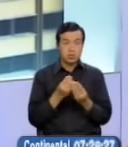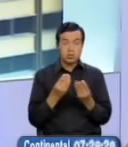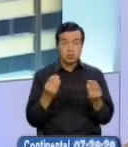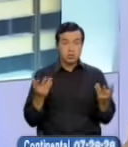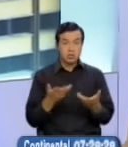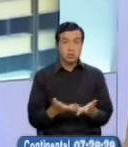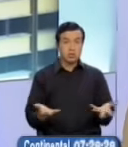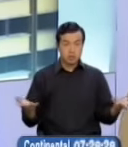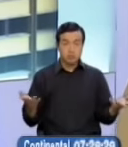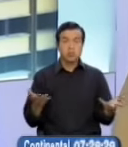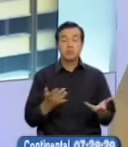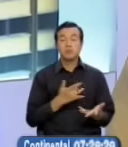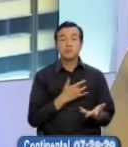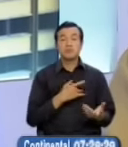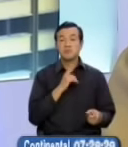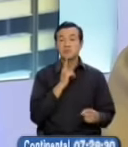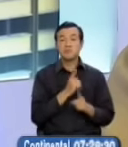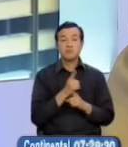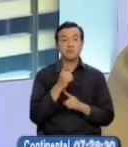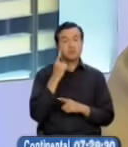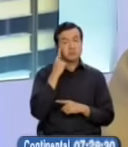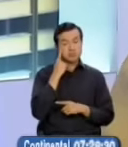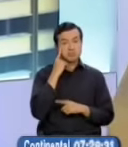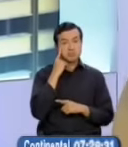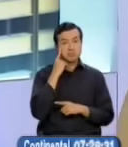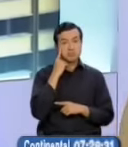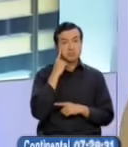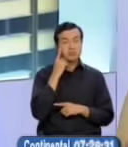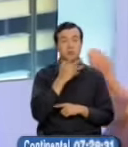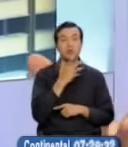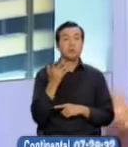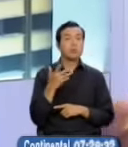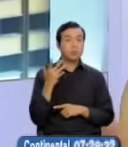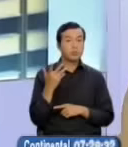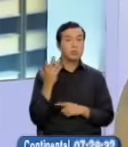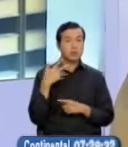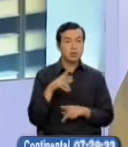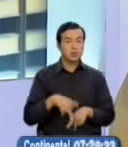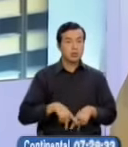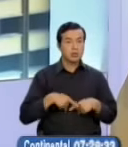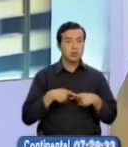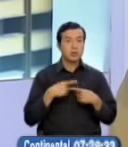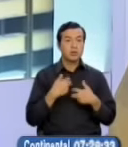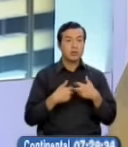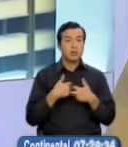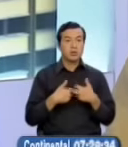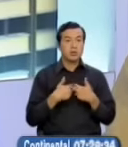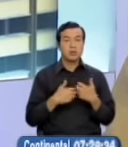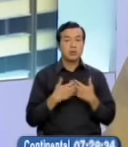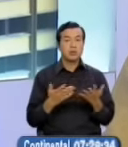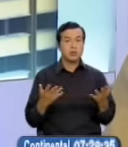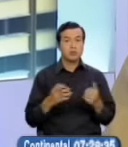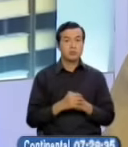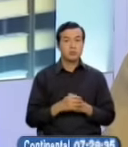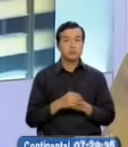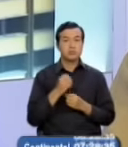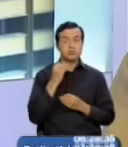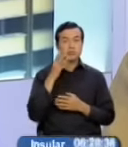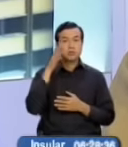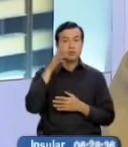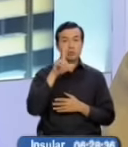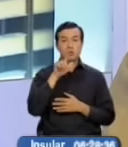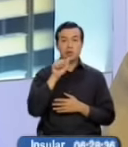están llamados a ser informales o que están ya viviendo la informalidad, yo diría que el discurso